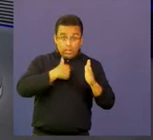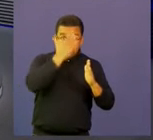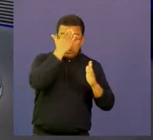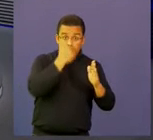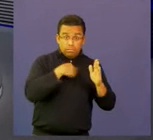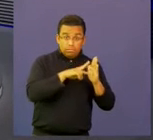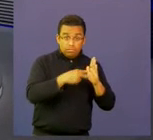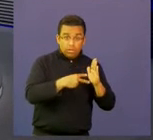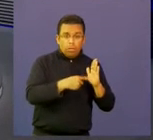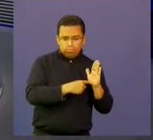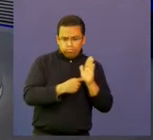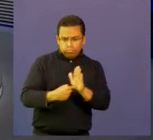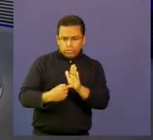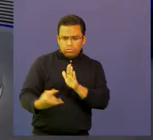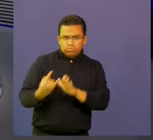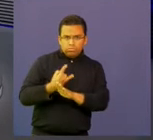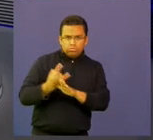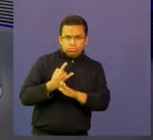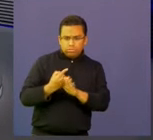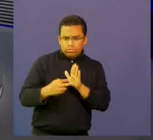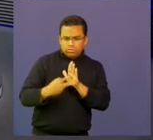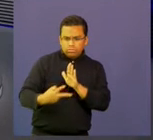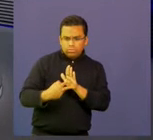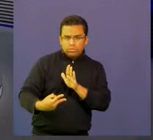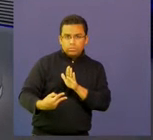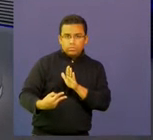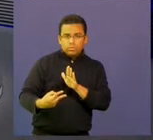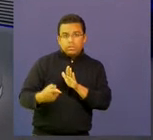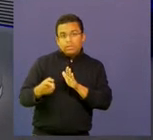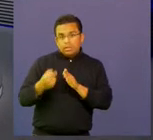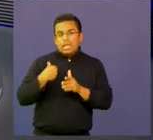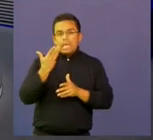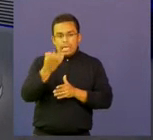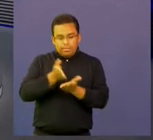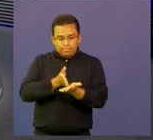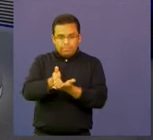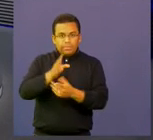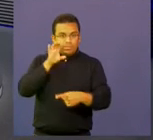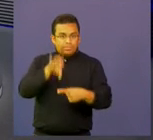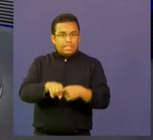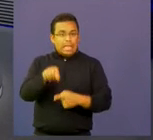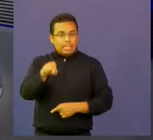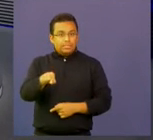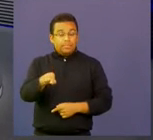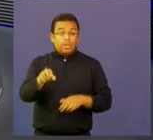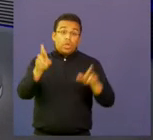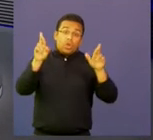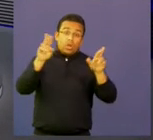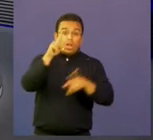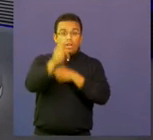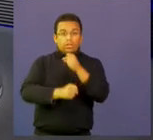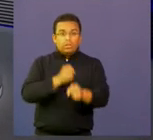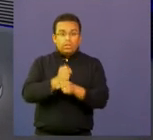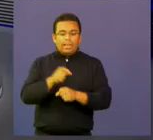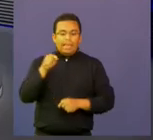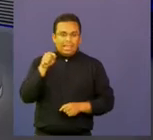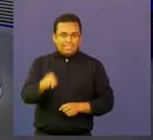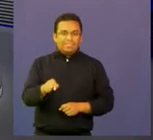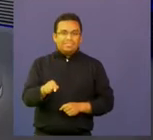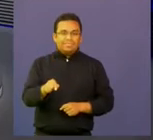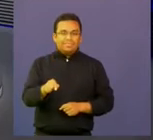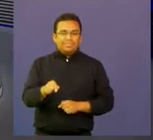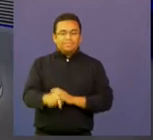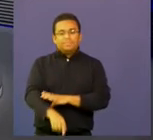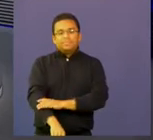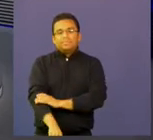esas tecnologías. Y estamos en ese camino y uno de los propósitos que queremos ejecutar el próximo año es precisamente ese.